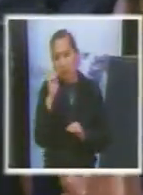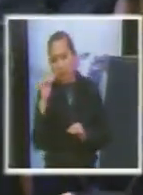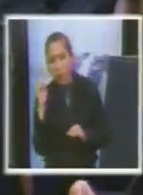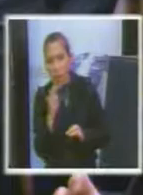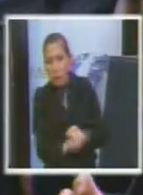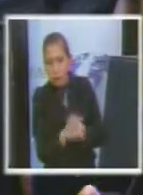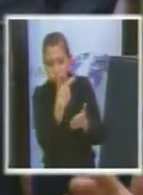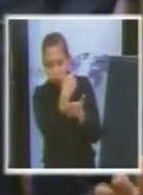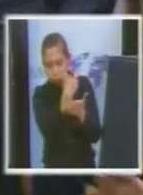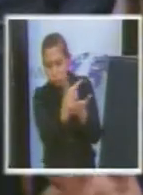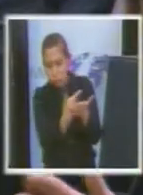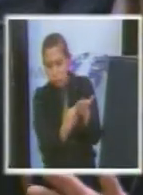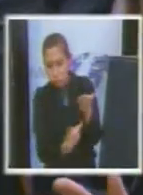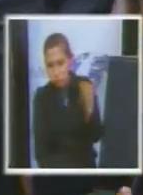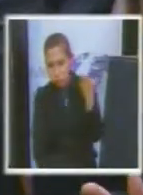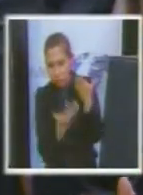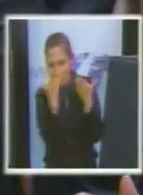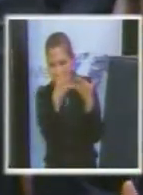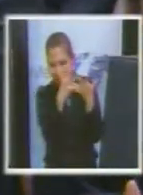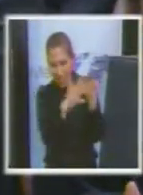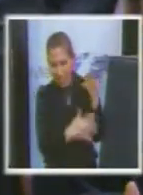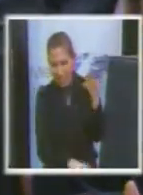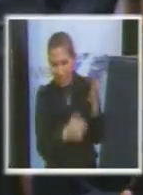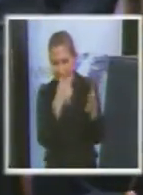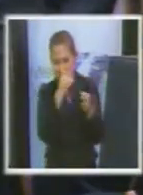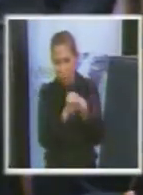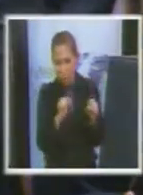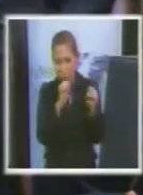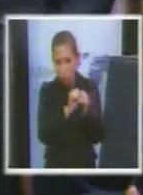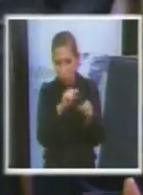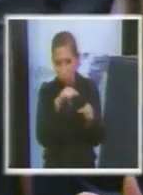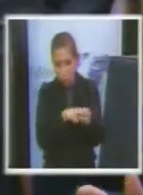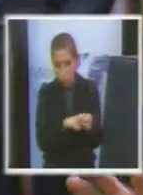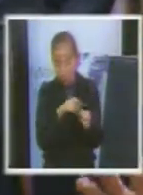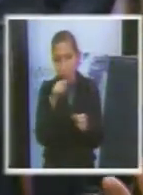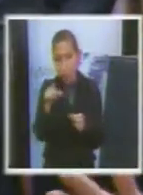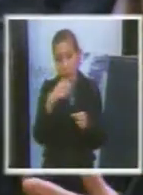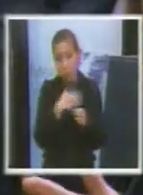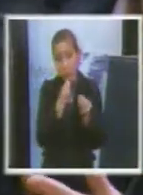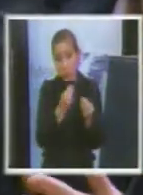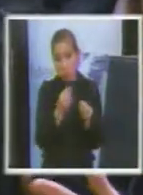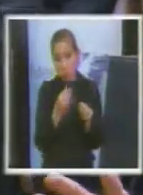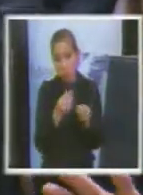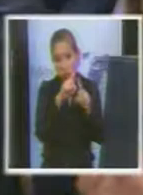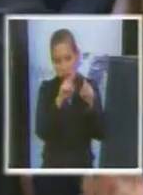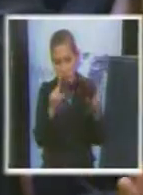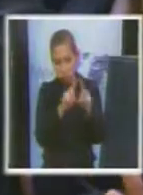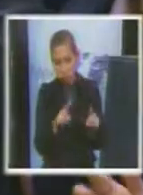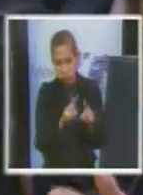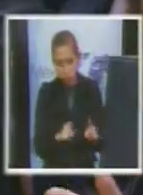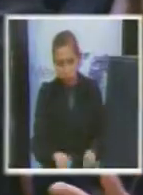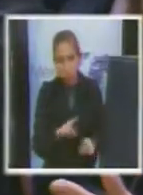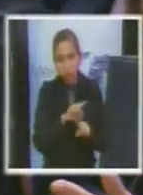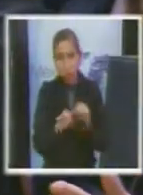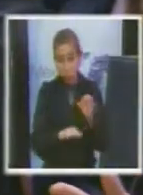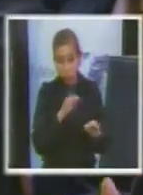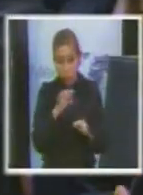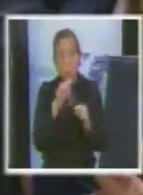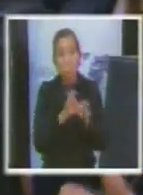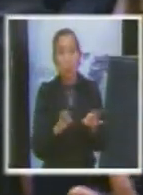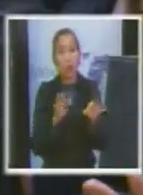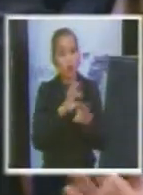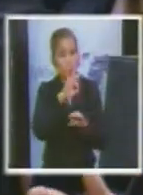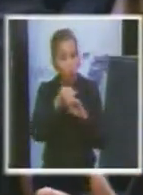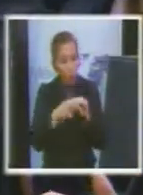el listado de esos 10 socios estratégicos, son bastante distintos. Todos son importantes,